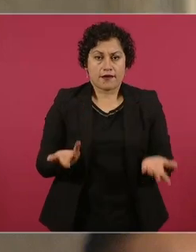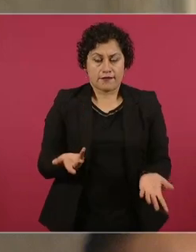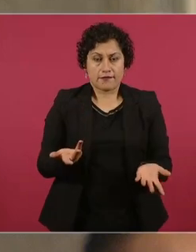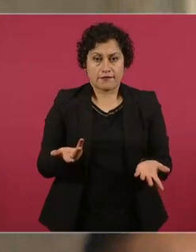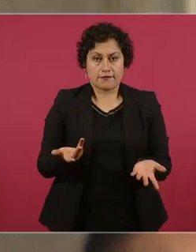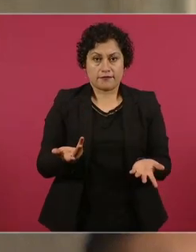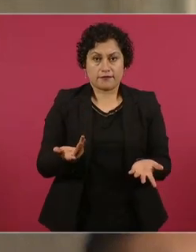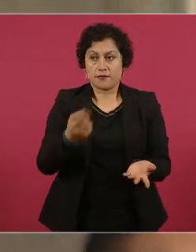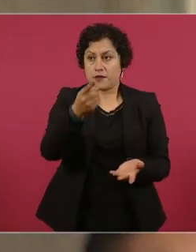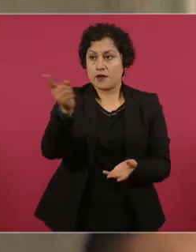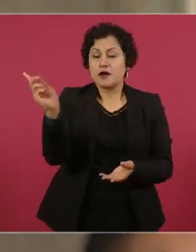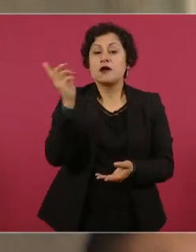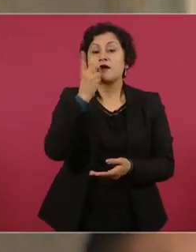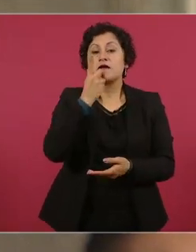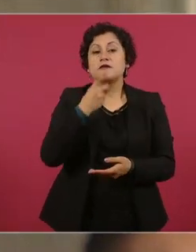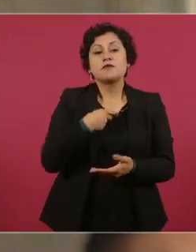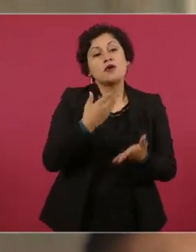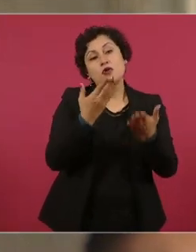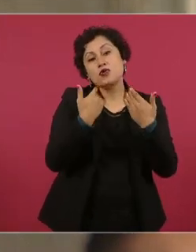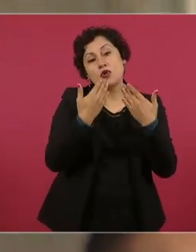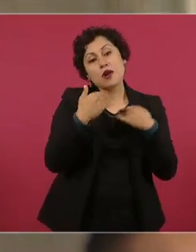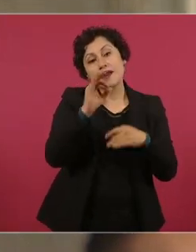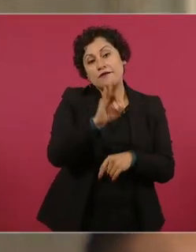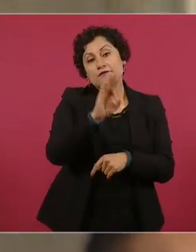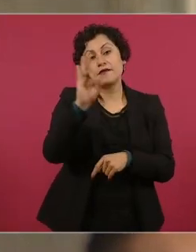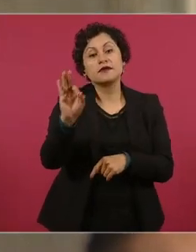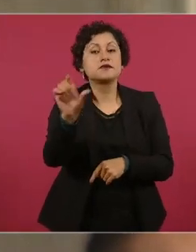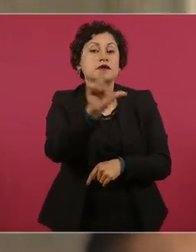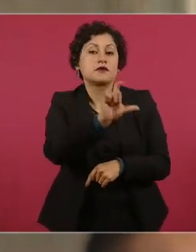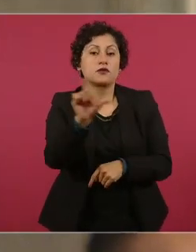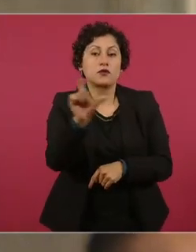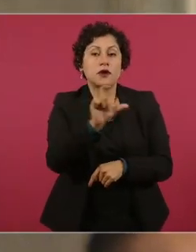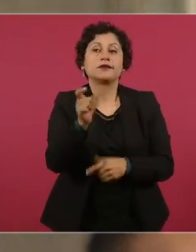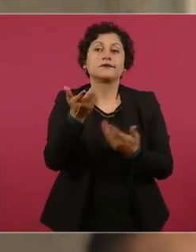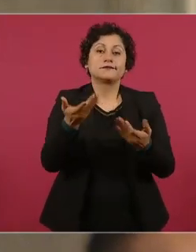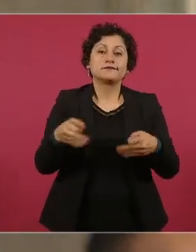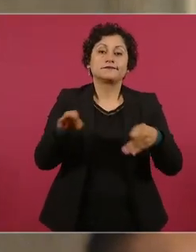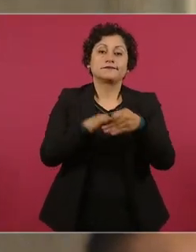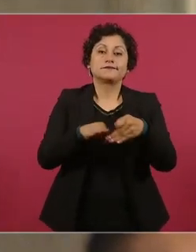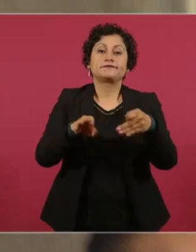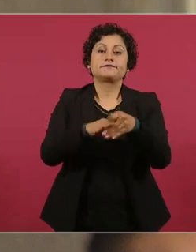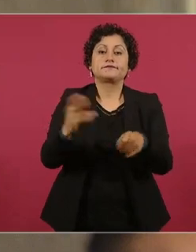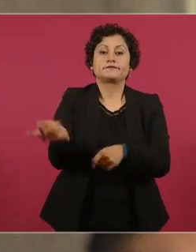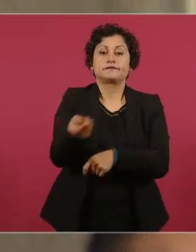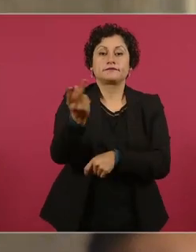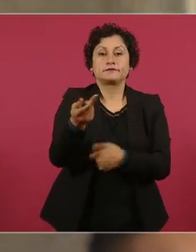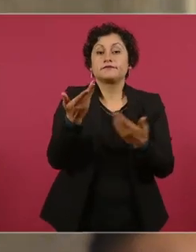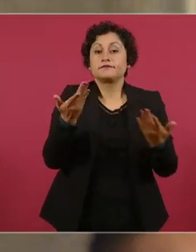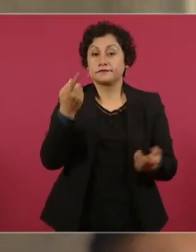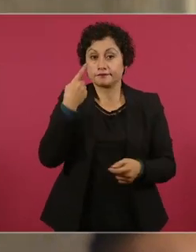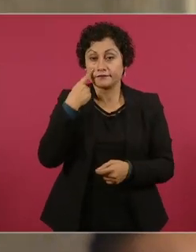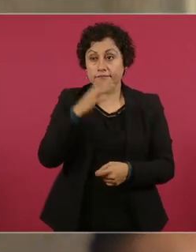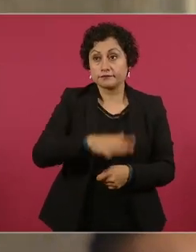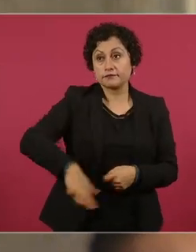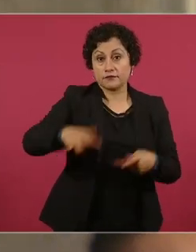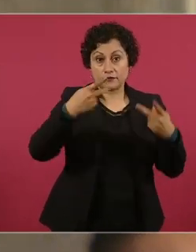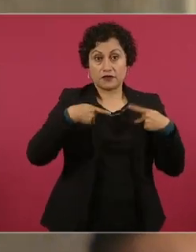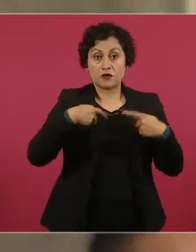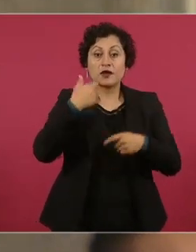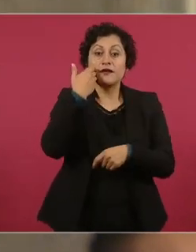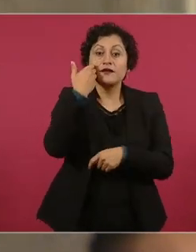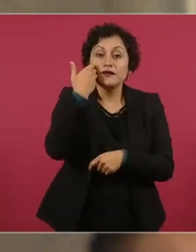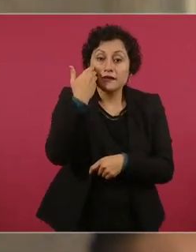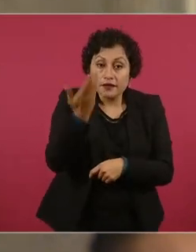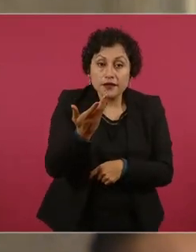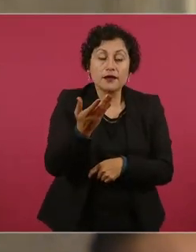no tenemos fecha, hay que estar preguntando constantemente. Es decir, las personas sí quieren vacunarse, están buscando la vacuna, no todos